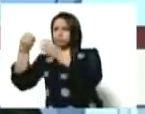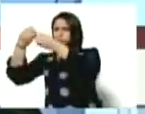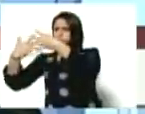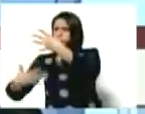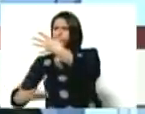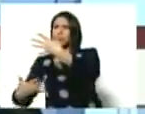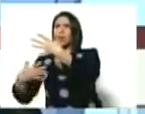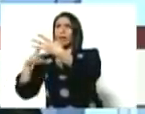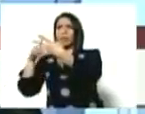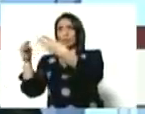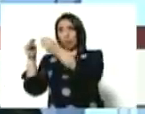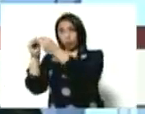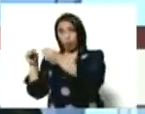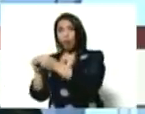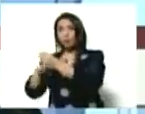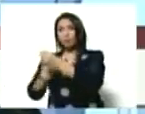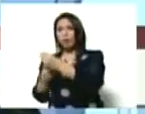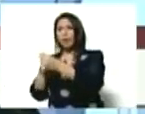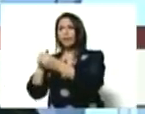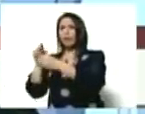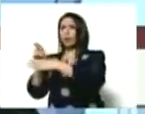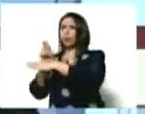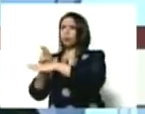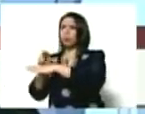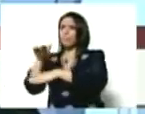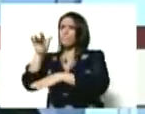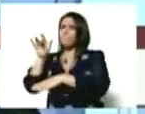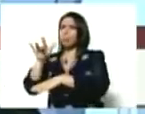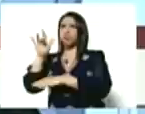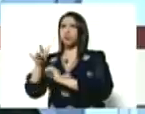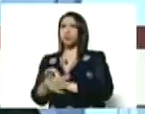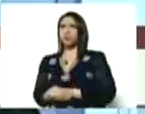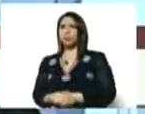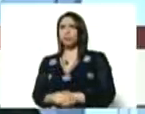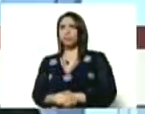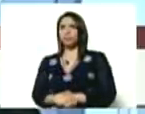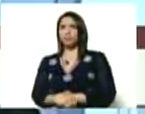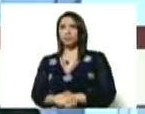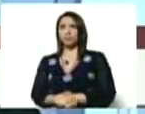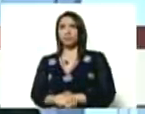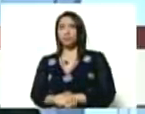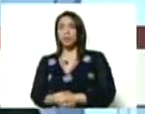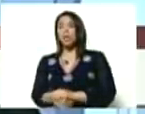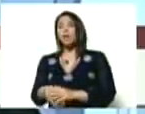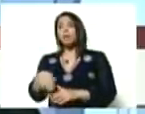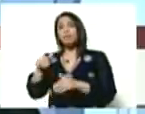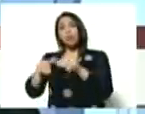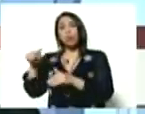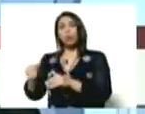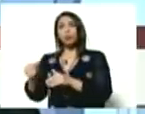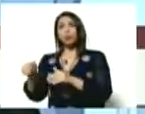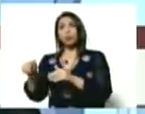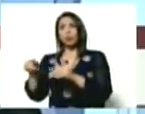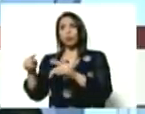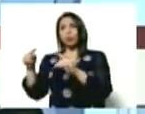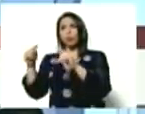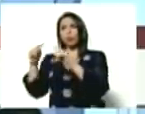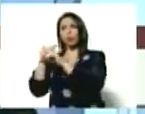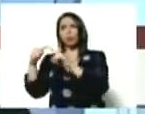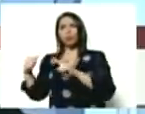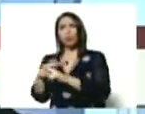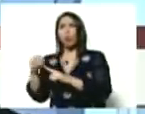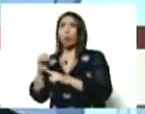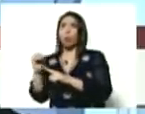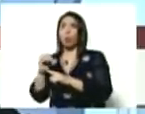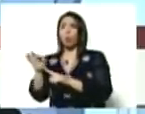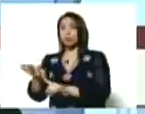está conforme, dará la opción votar. En caso de que quiera votar, como decimos en Venezuela, el voto cruzado, podrá deseleccionar uno de los